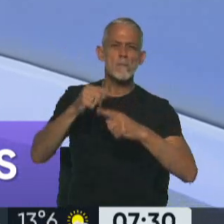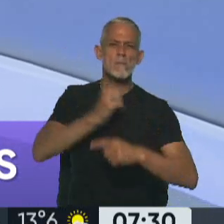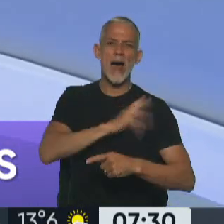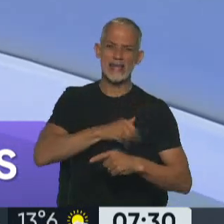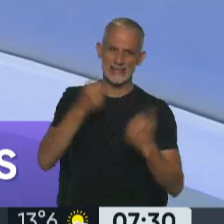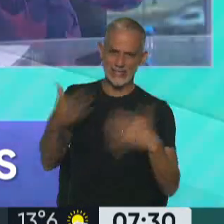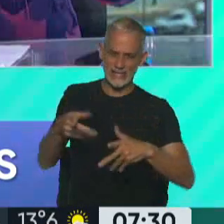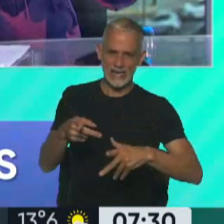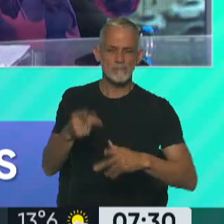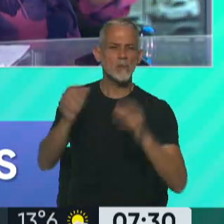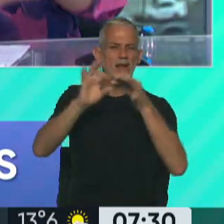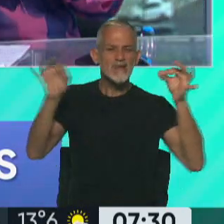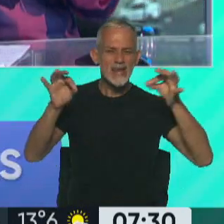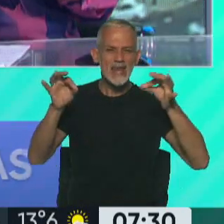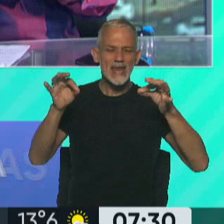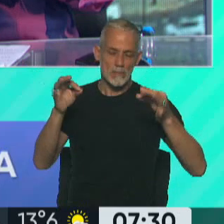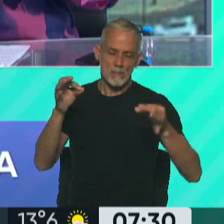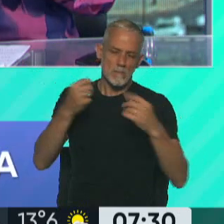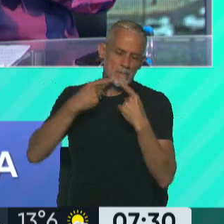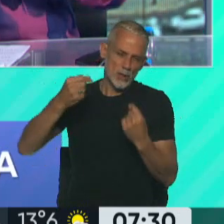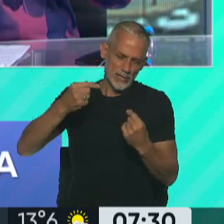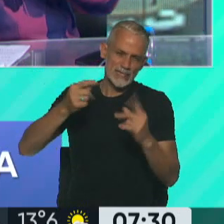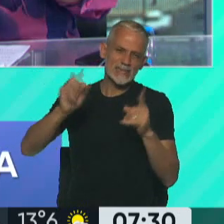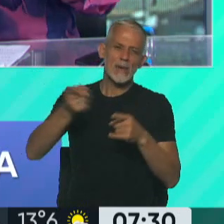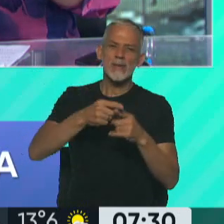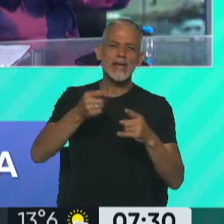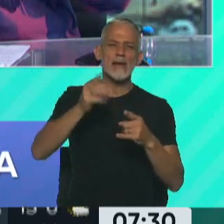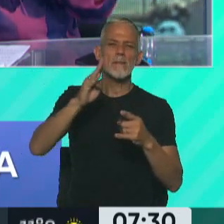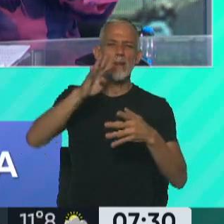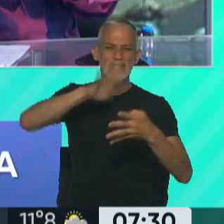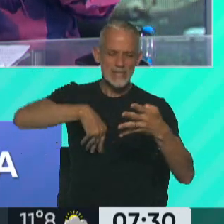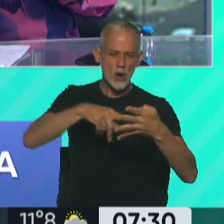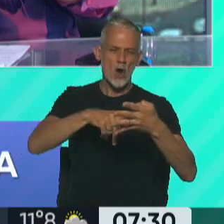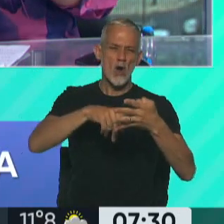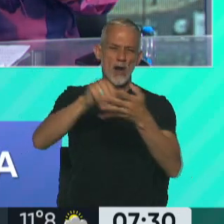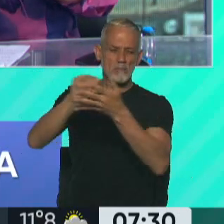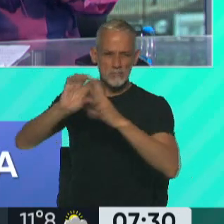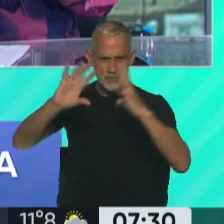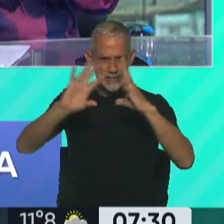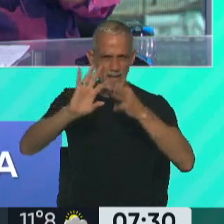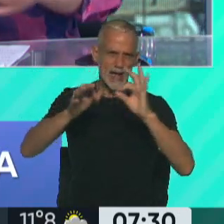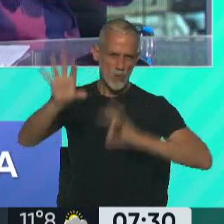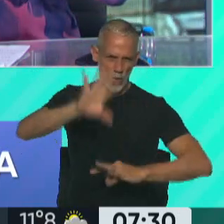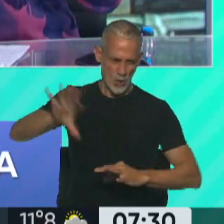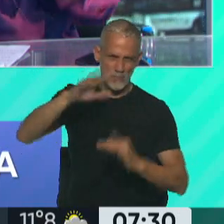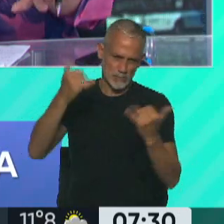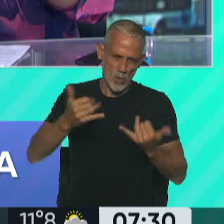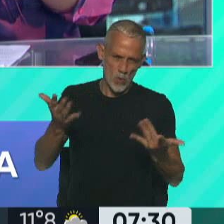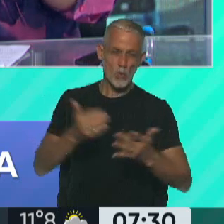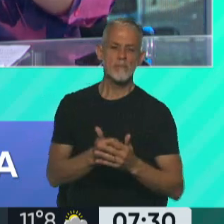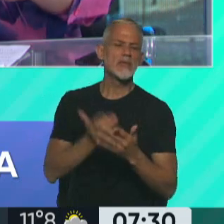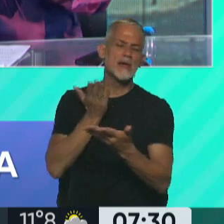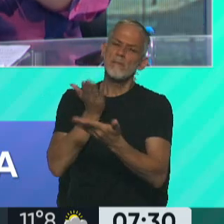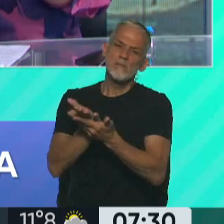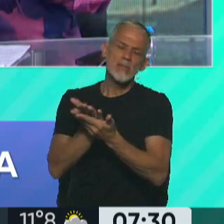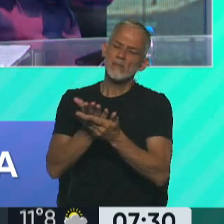lema principal en común de protestas, porque también hubo en Barcelona, bueno, en distintas partes de Europa, el lema en común fue el pedido